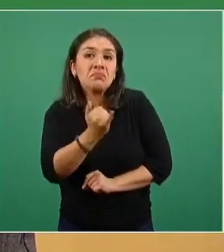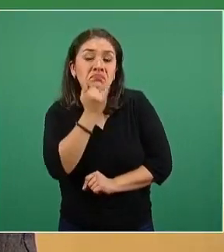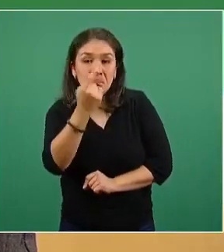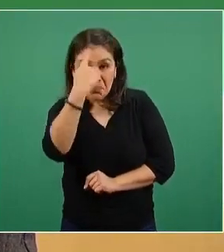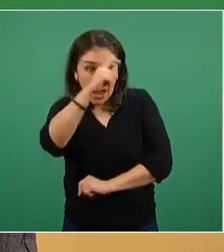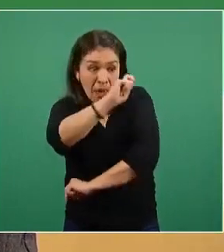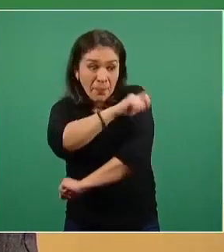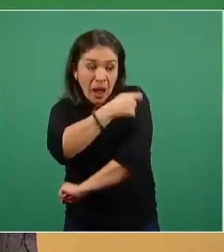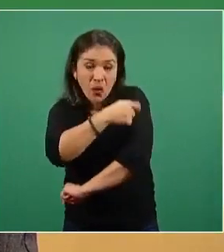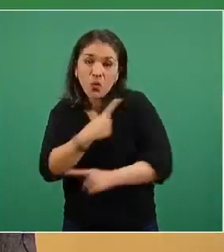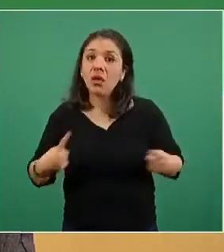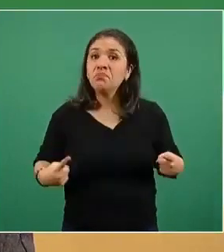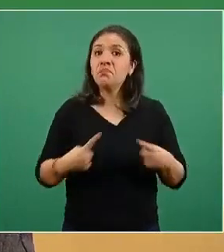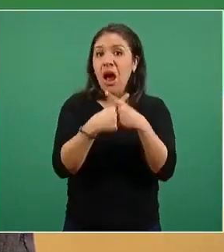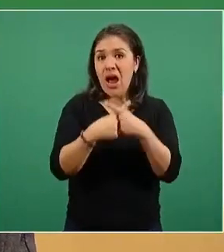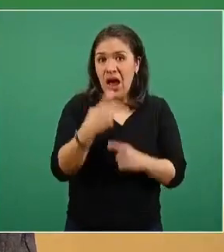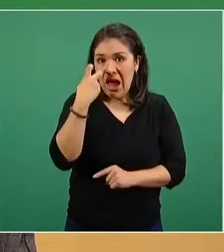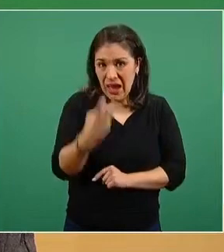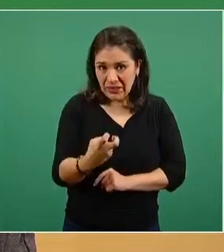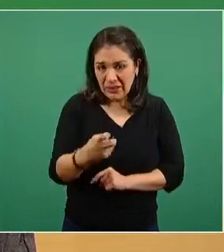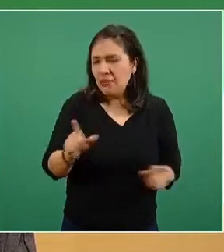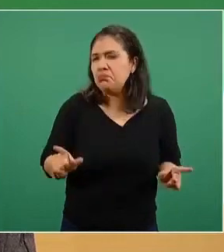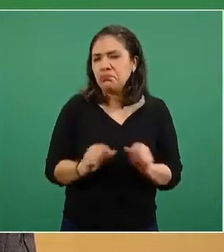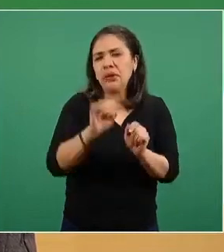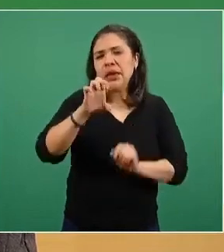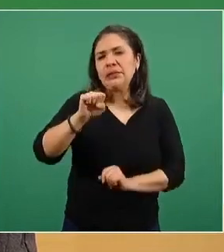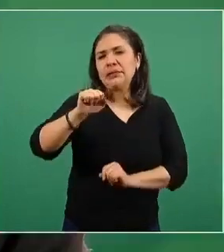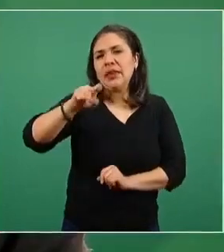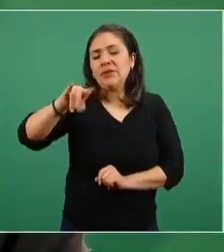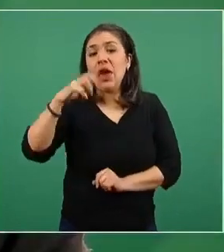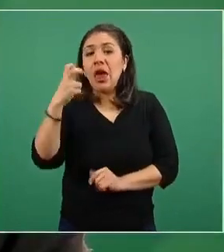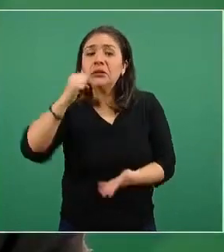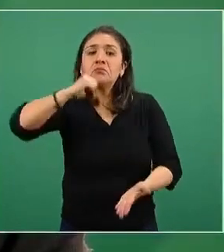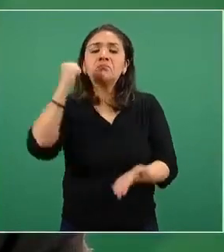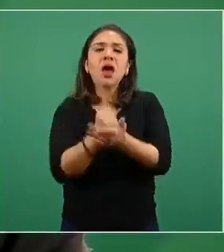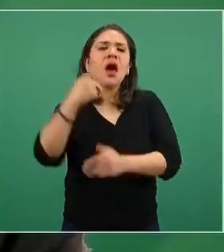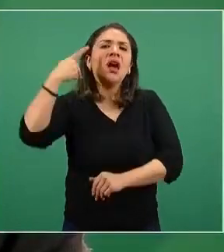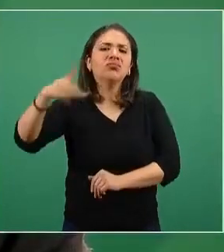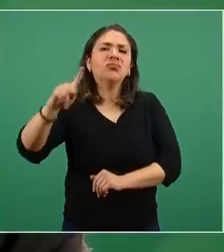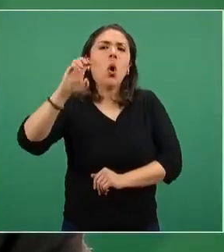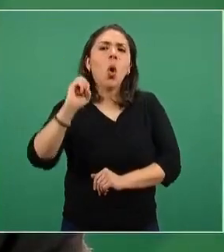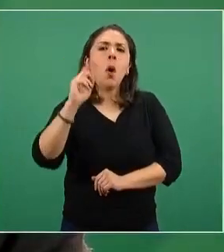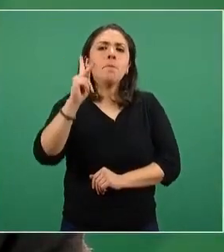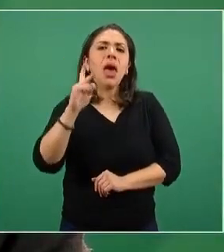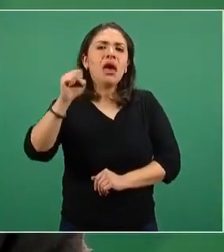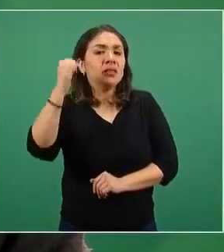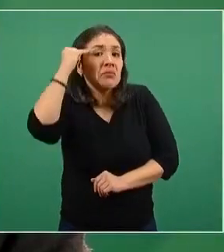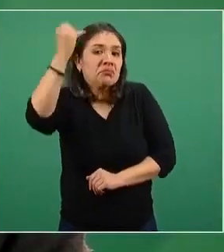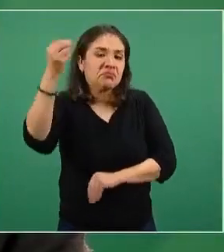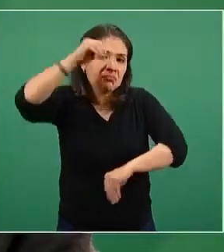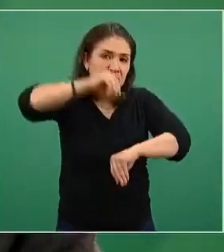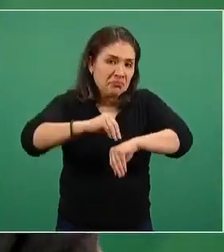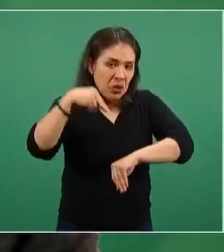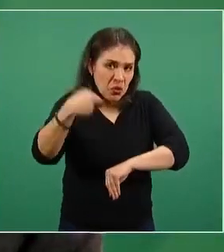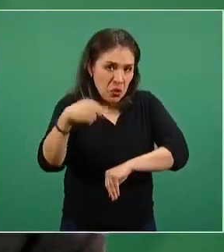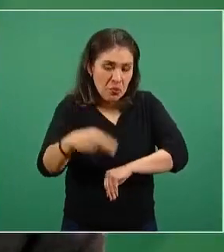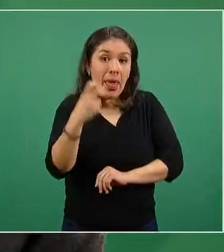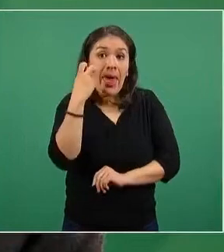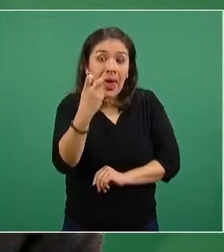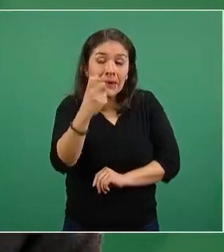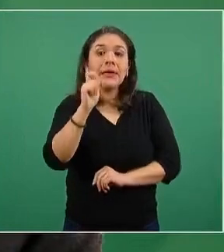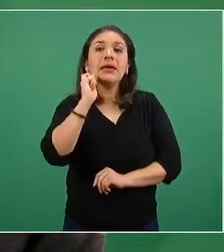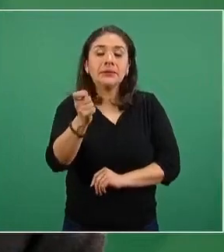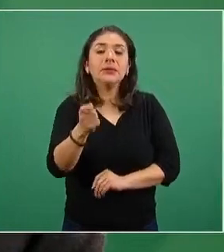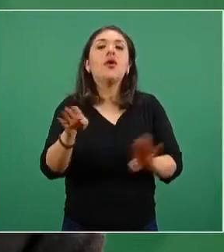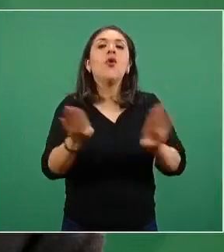la vacunación e inmunización. Es un término técnico que fue acuñado por la Organización Panamericana de la Salud y es